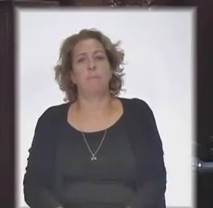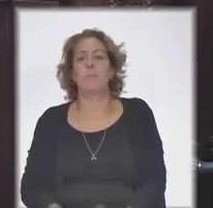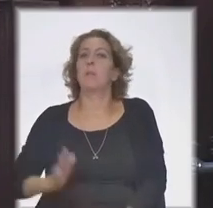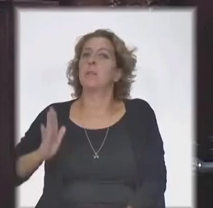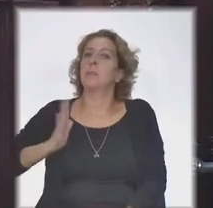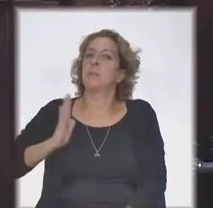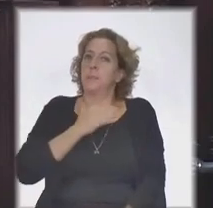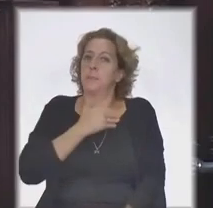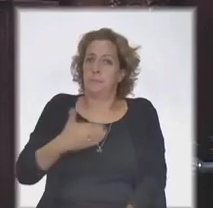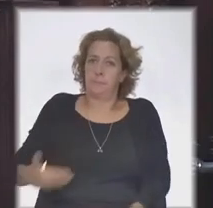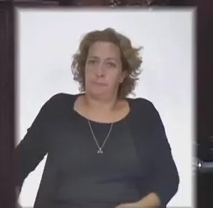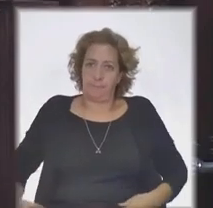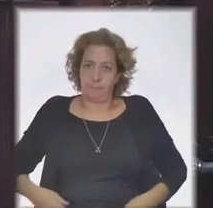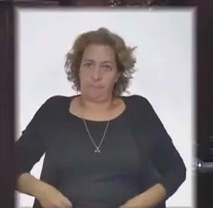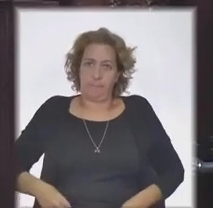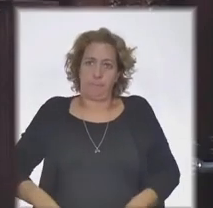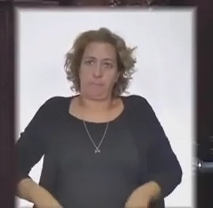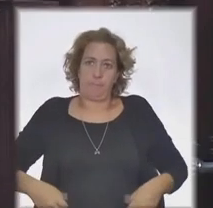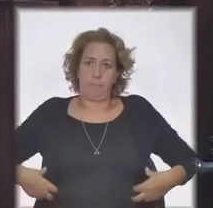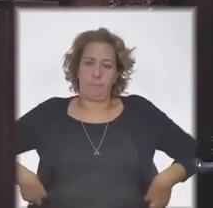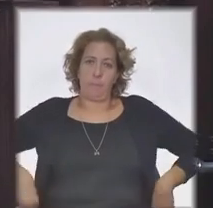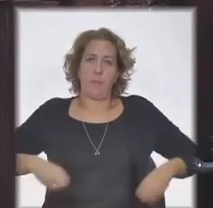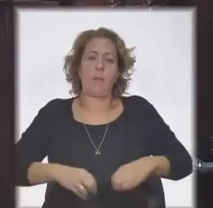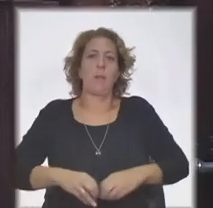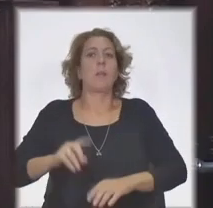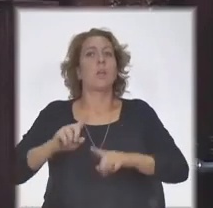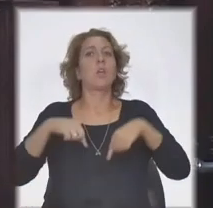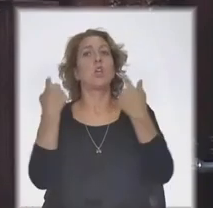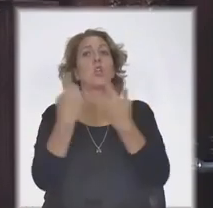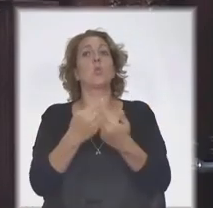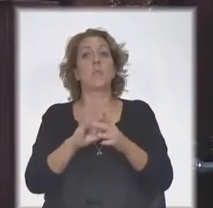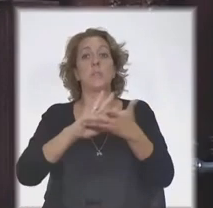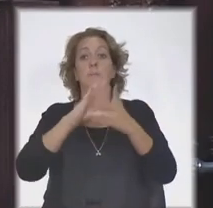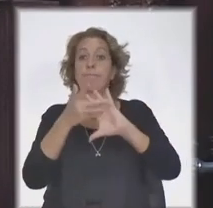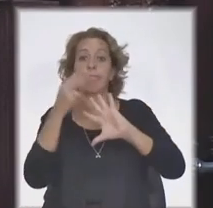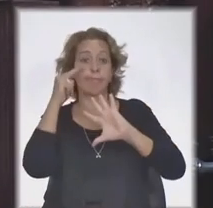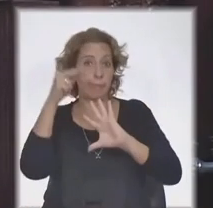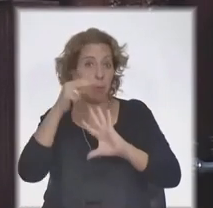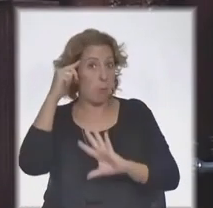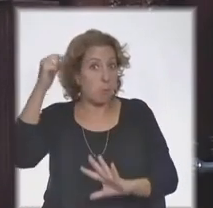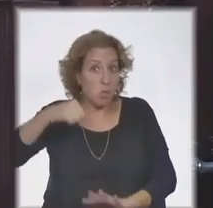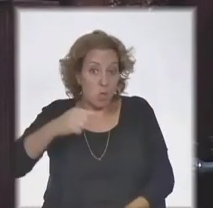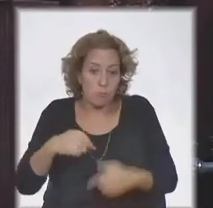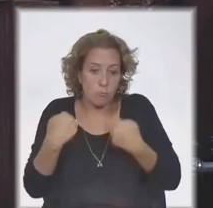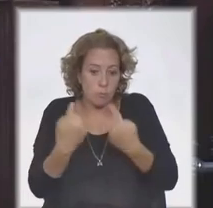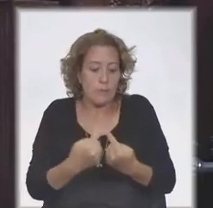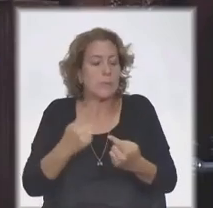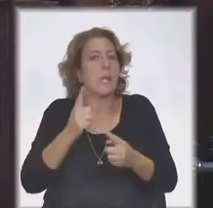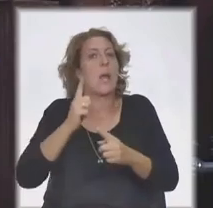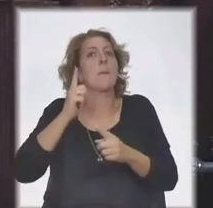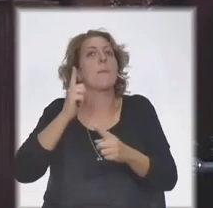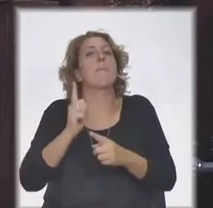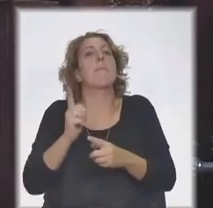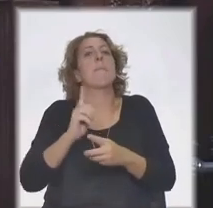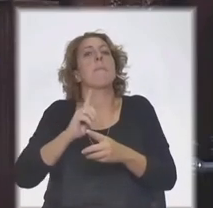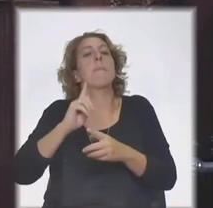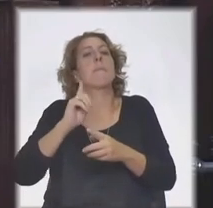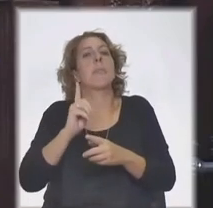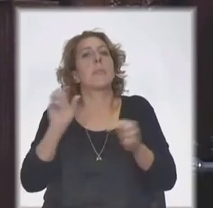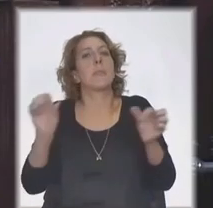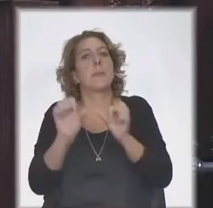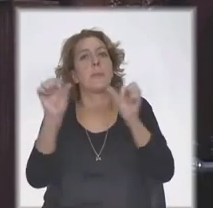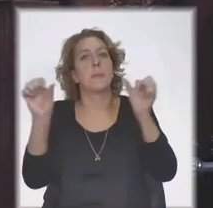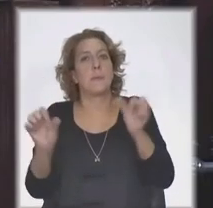Señora Presidenta, en nuestra visión, las medidas que debe adoptar el gobierno deben seguir